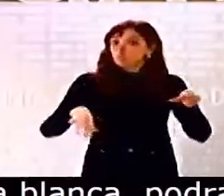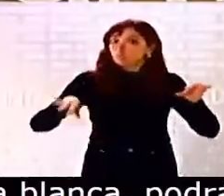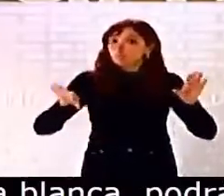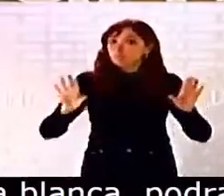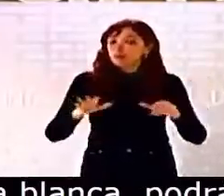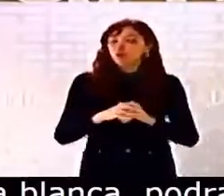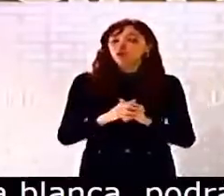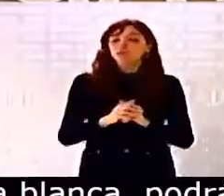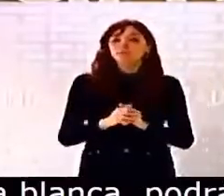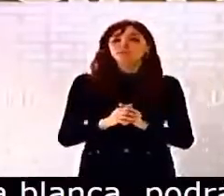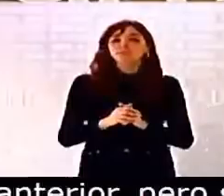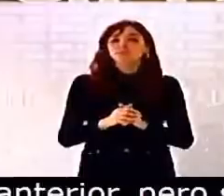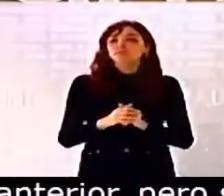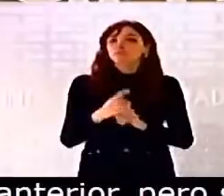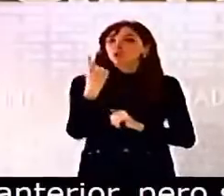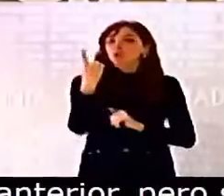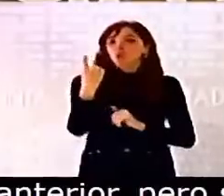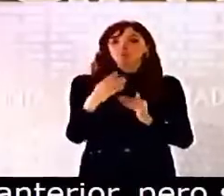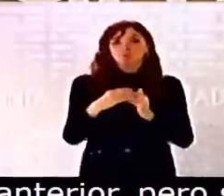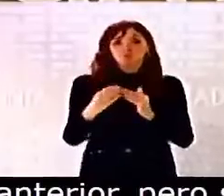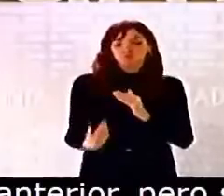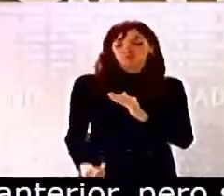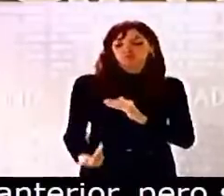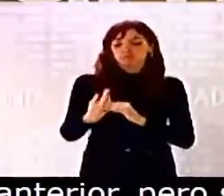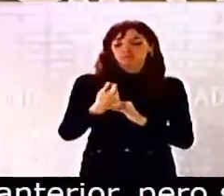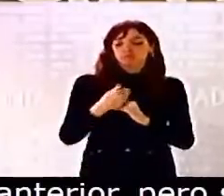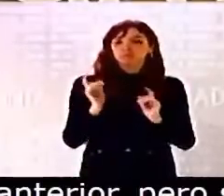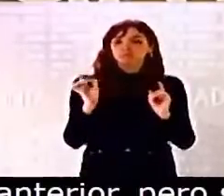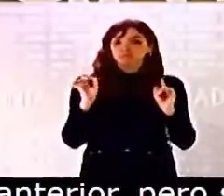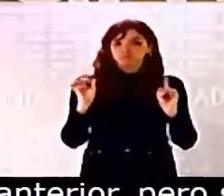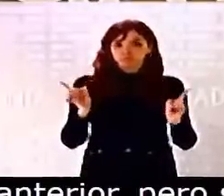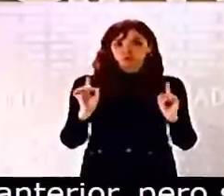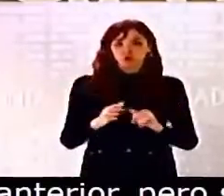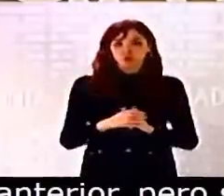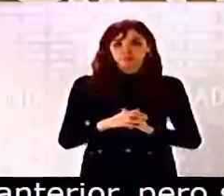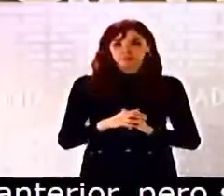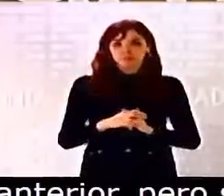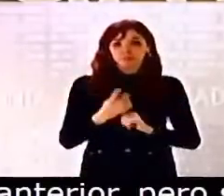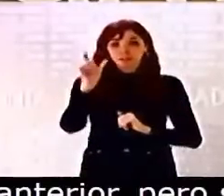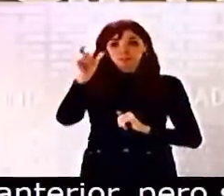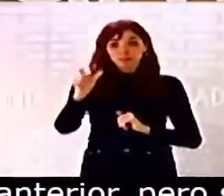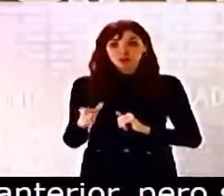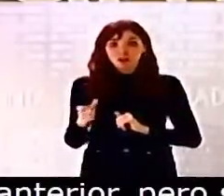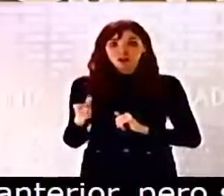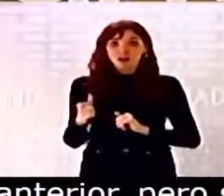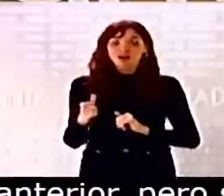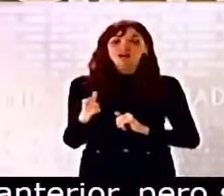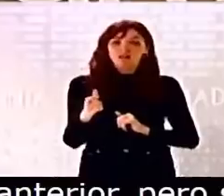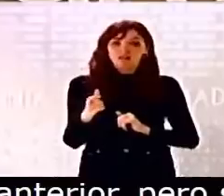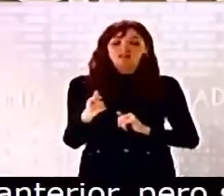podrán recibir a un cliente y este cliente ha tenido que solicitar cita previa.